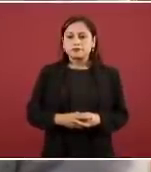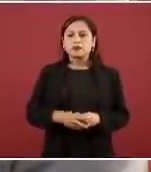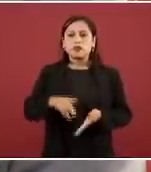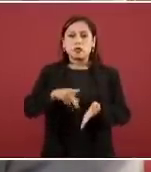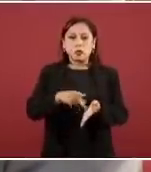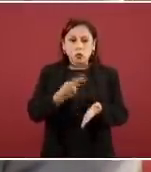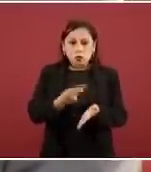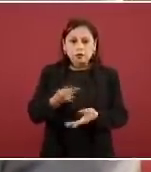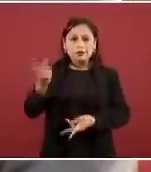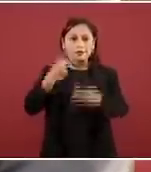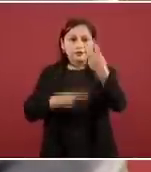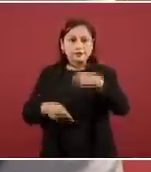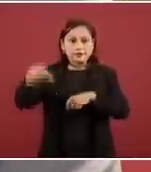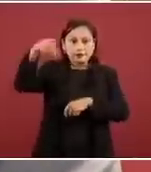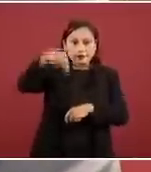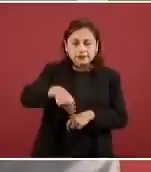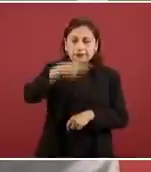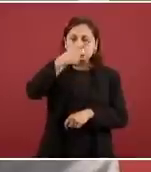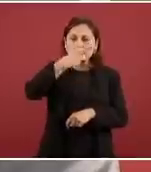tratas tú el tema,